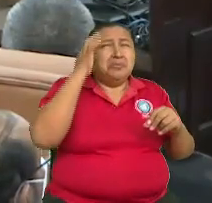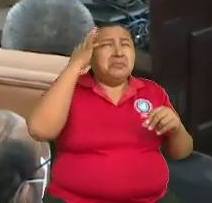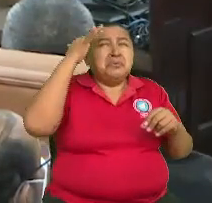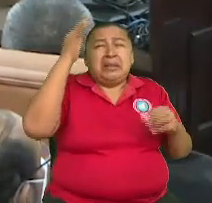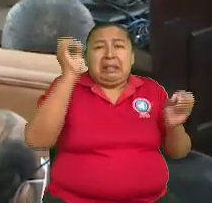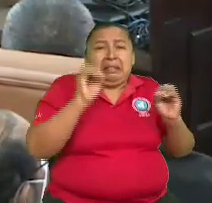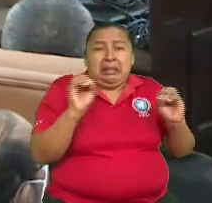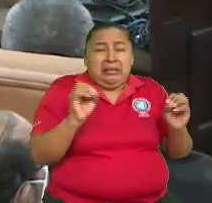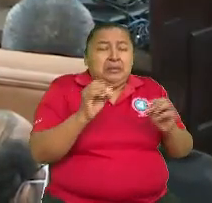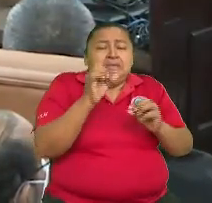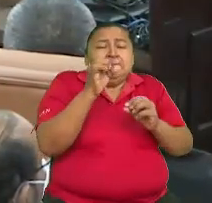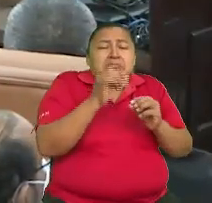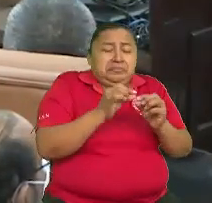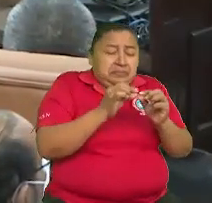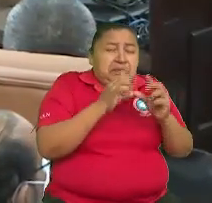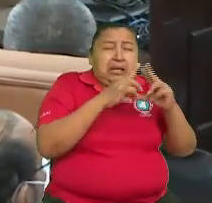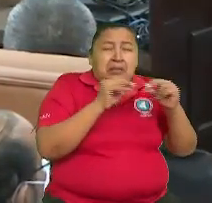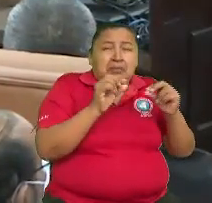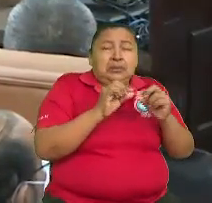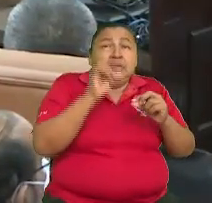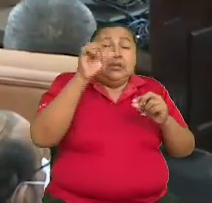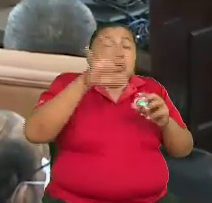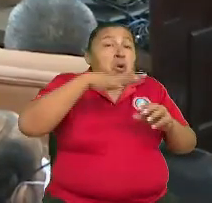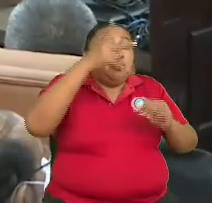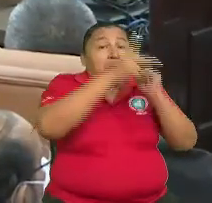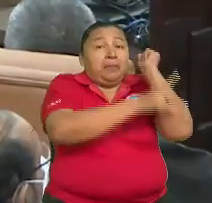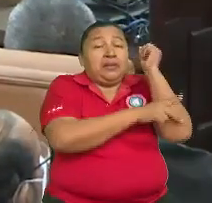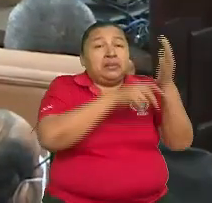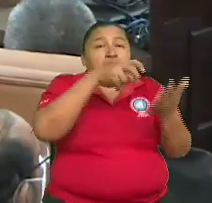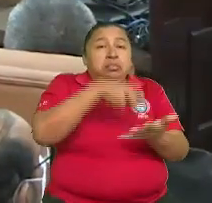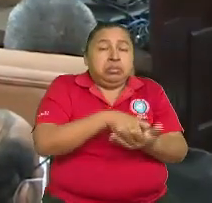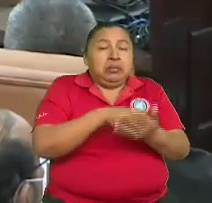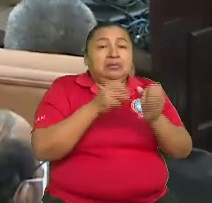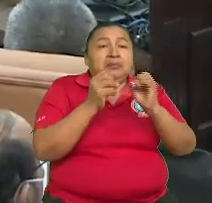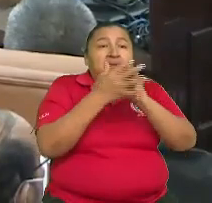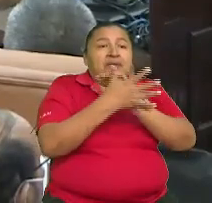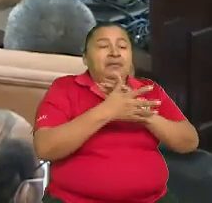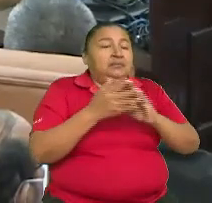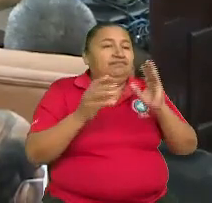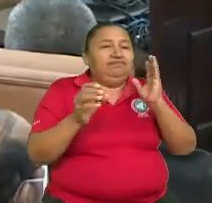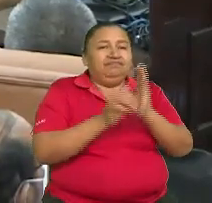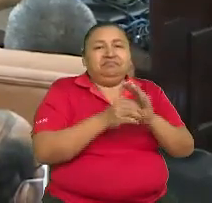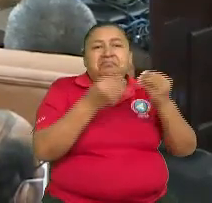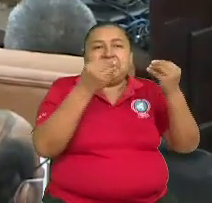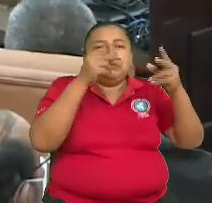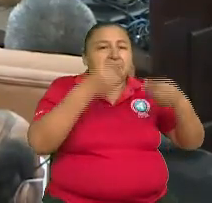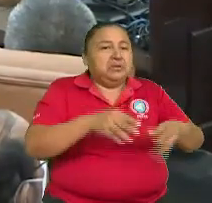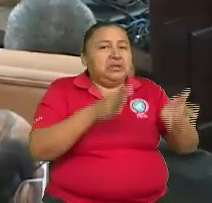acerca, y los ha puesto de rodillas.